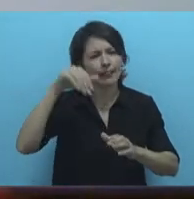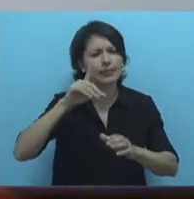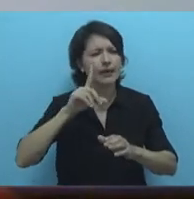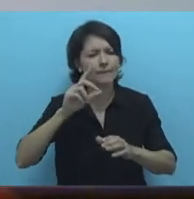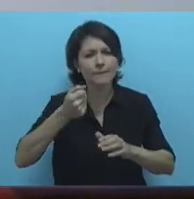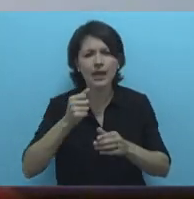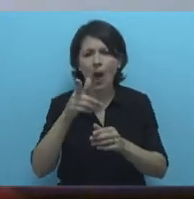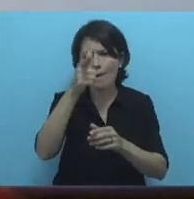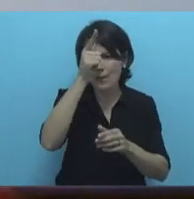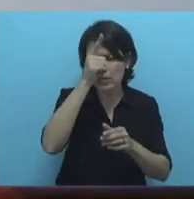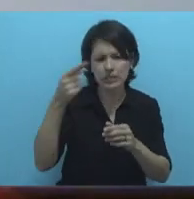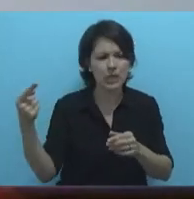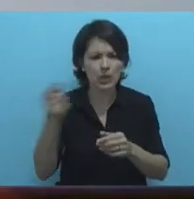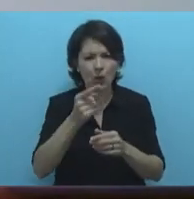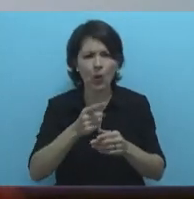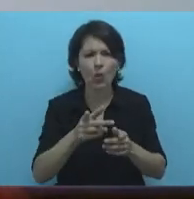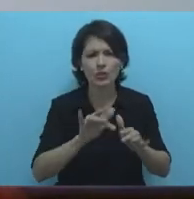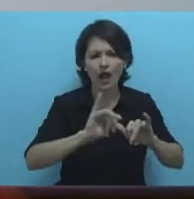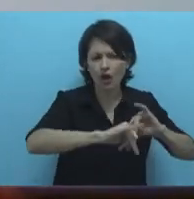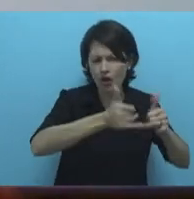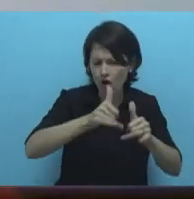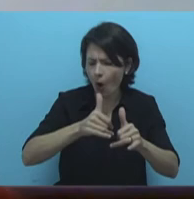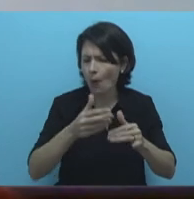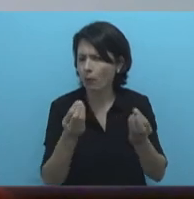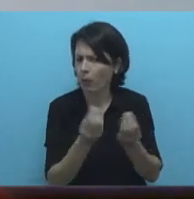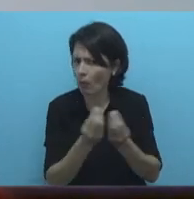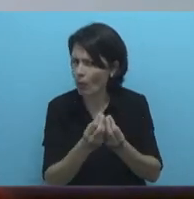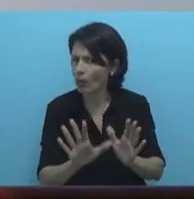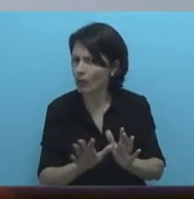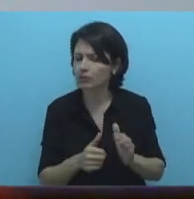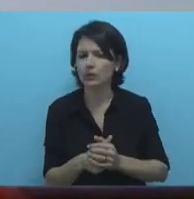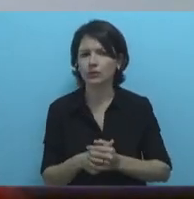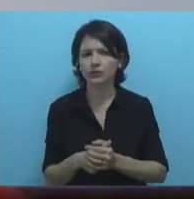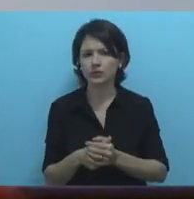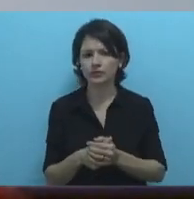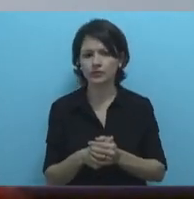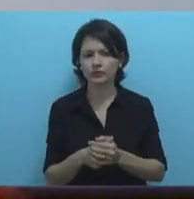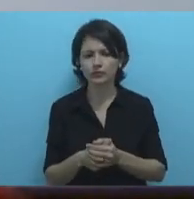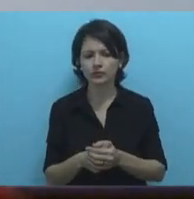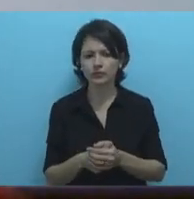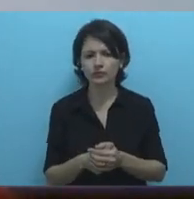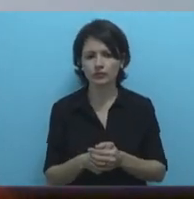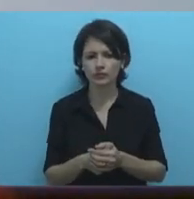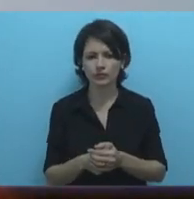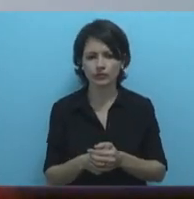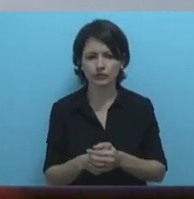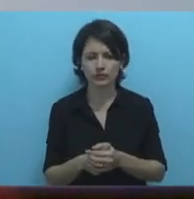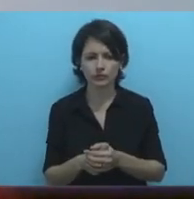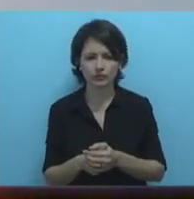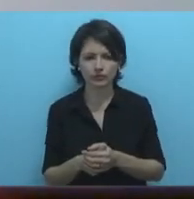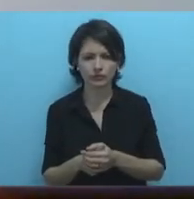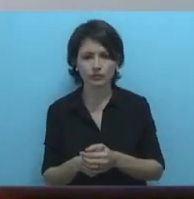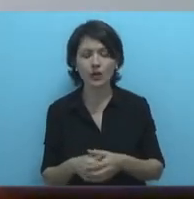mayormente afectados esto tampoco es casual los jóvenes fueron claramente excluidos de las